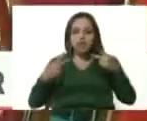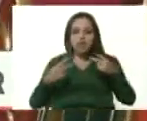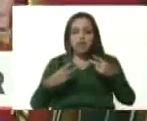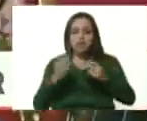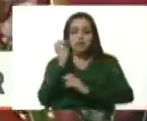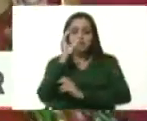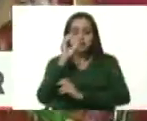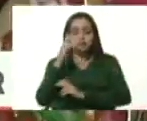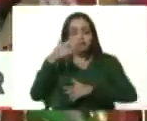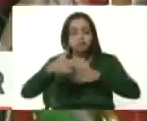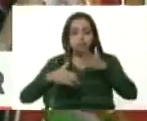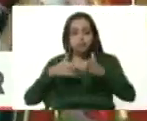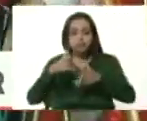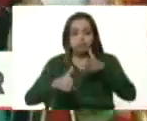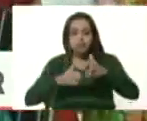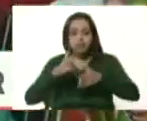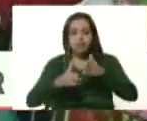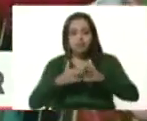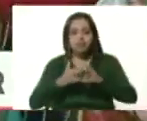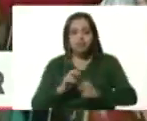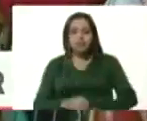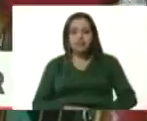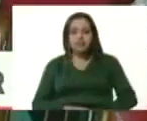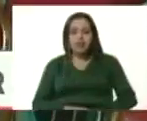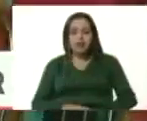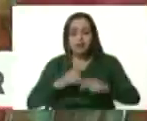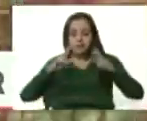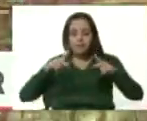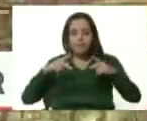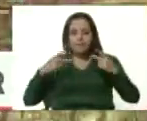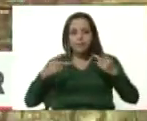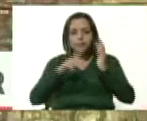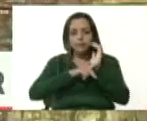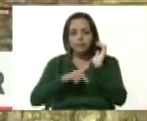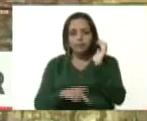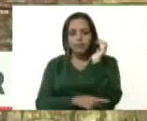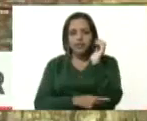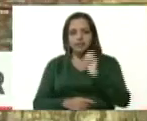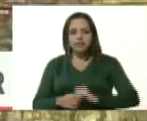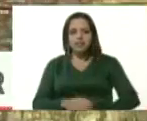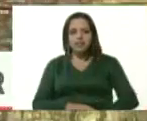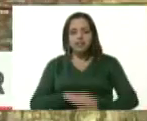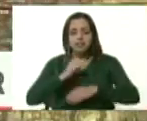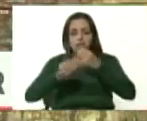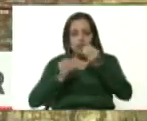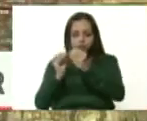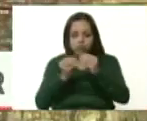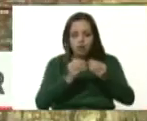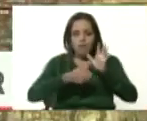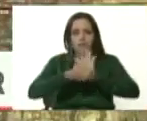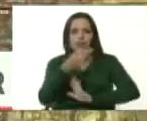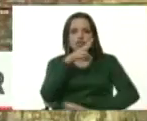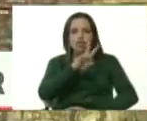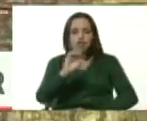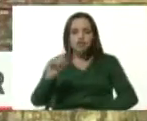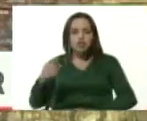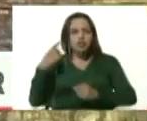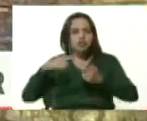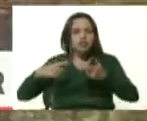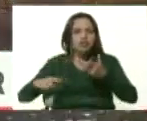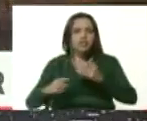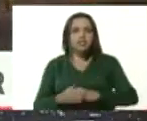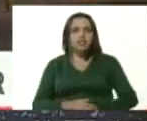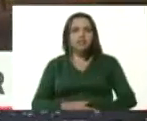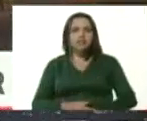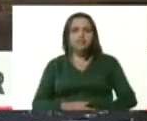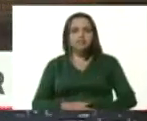un parque temático, una recuperación integral e instalación de más de 200 máquinas, 200 atracciones y